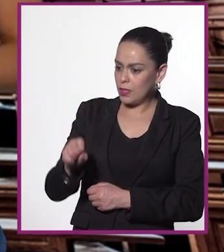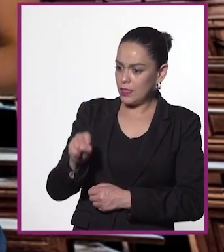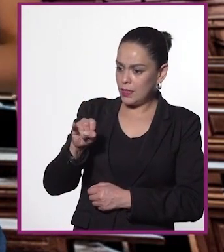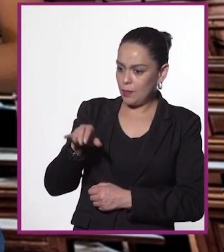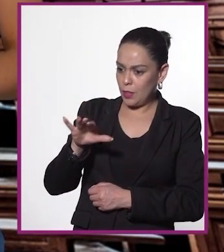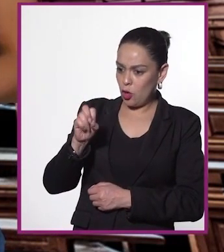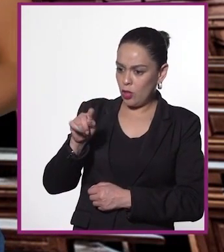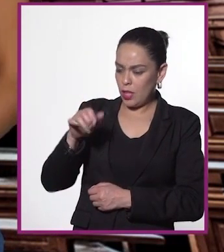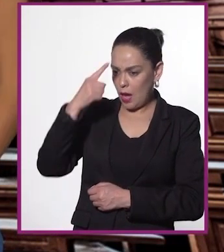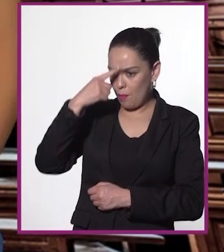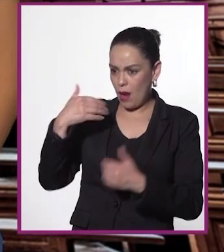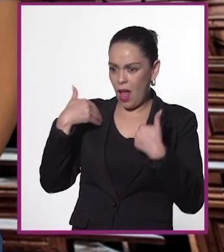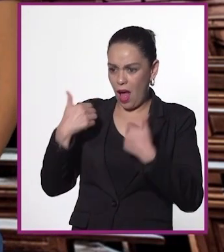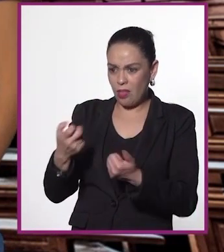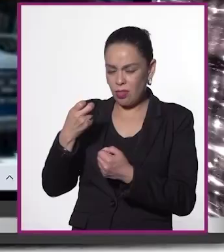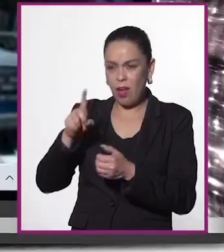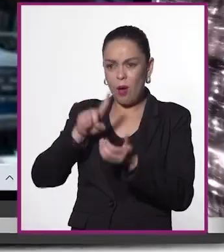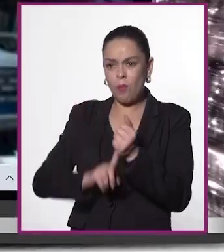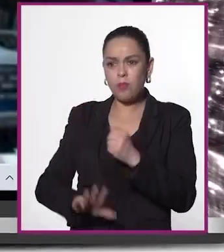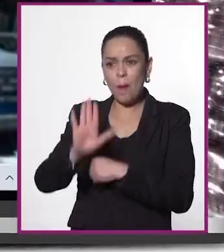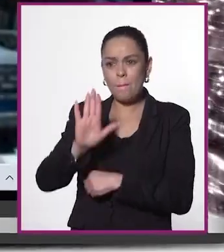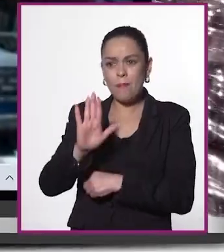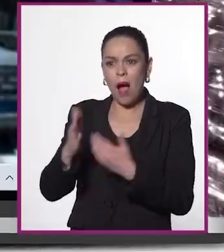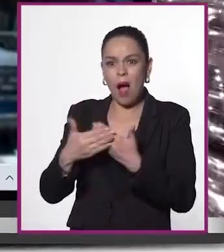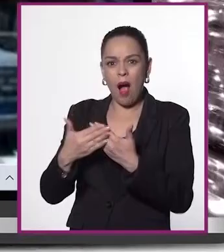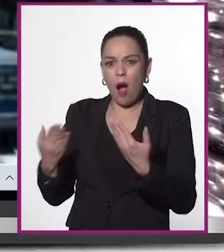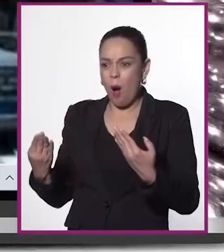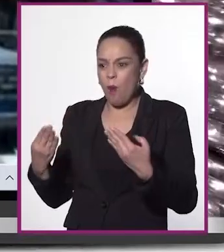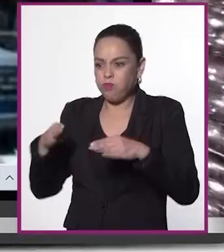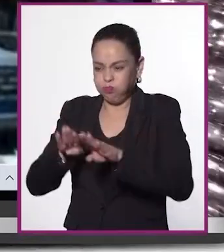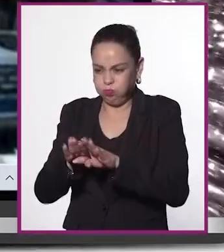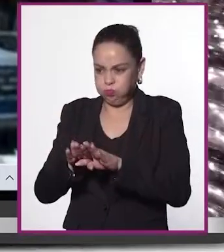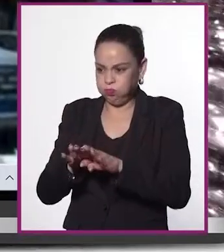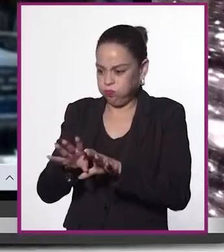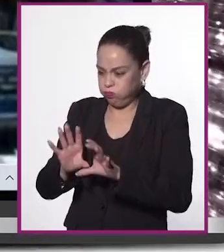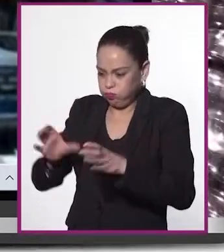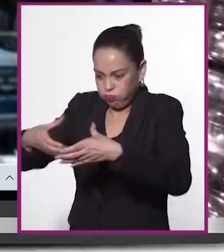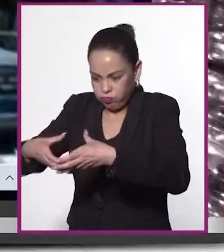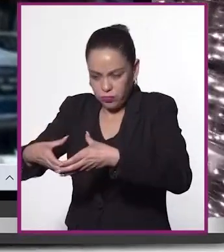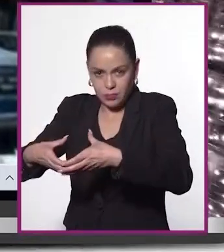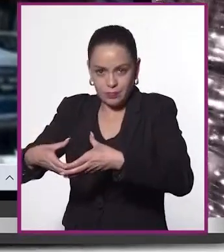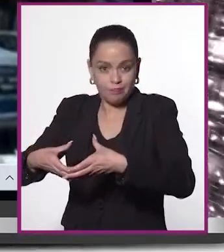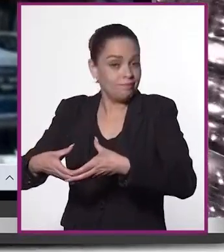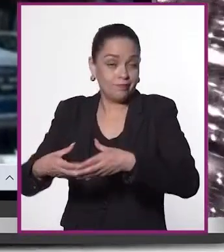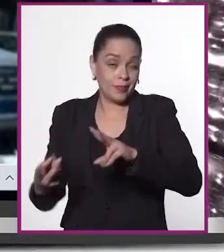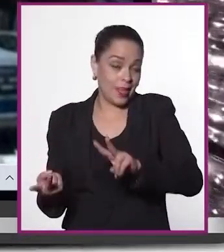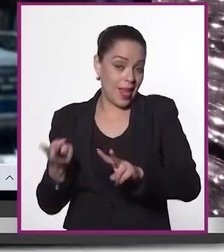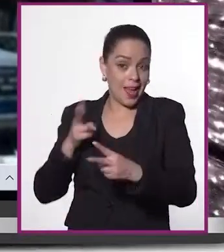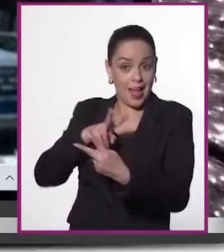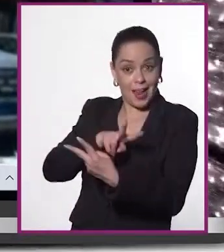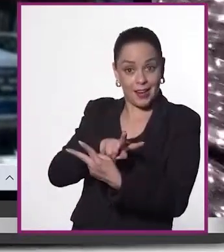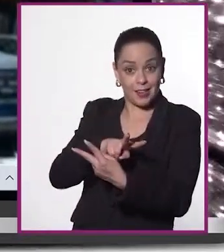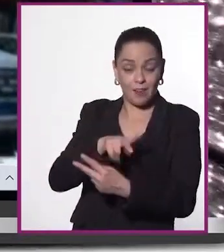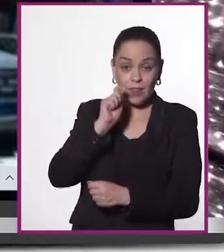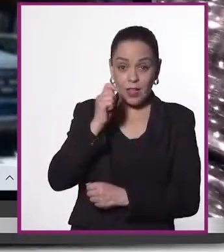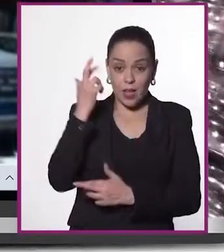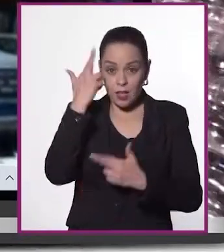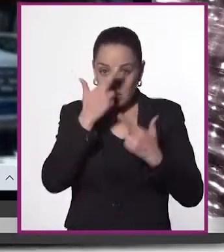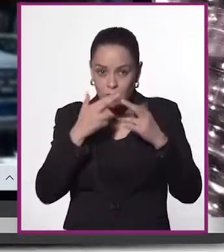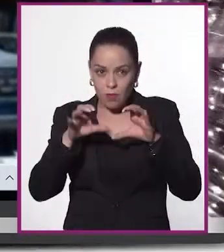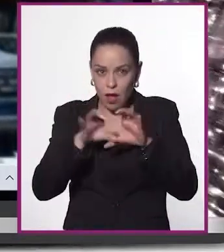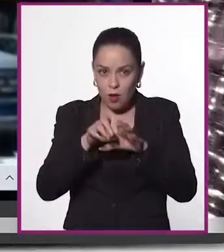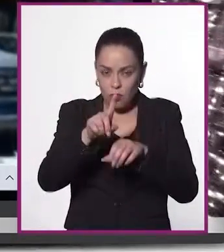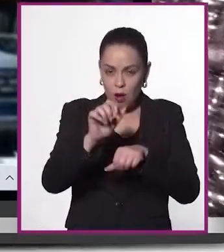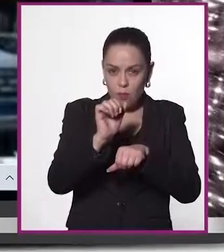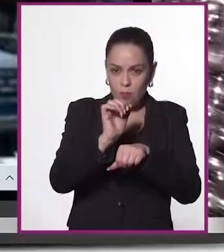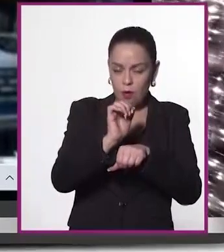para el entendimiento? Bueno, es al contrario, exactamente todo lo contrario, ¿no? El análisis de una secuencia de cine nos permite